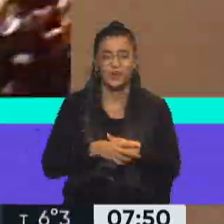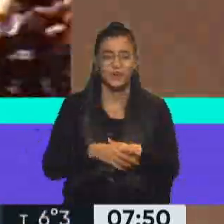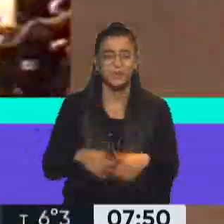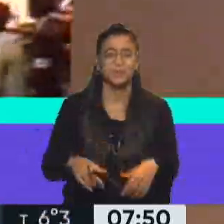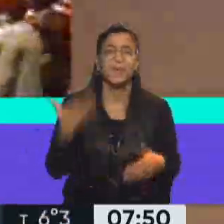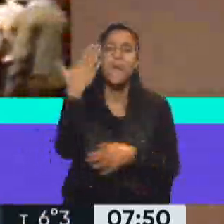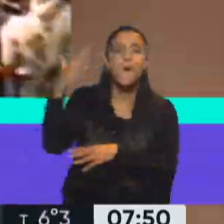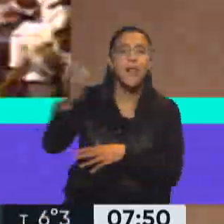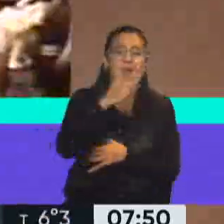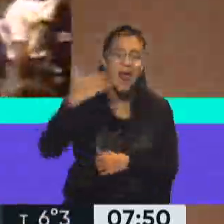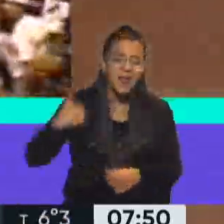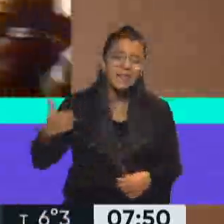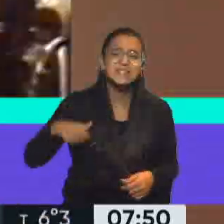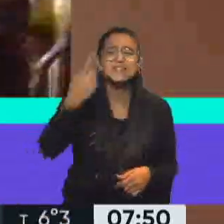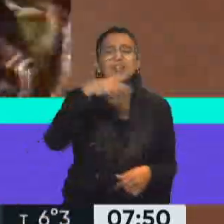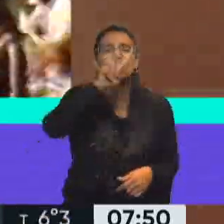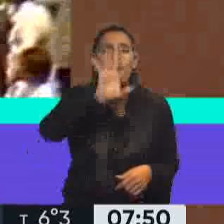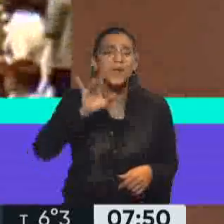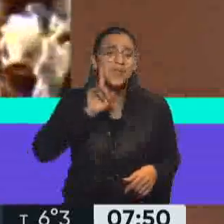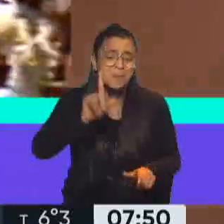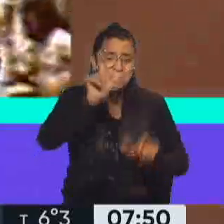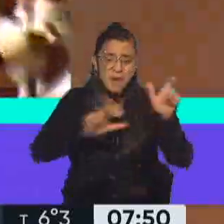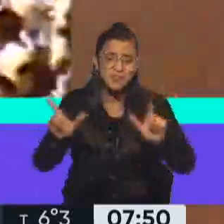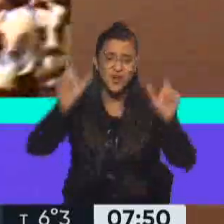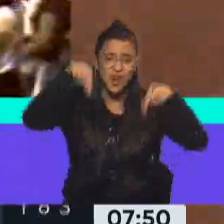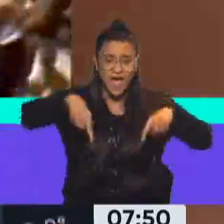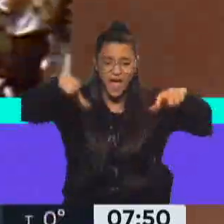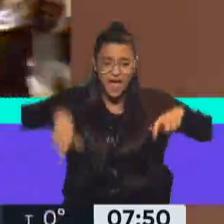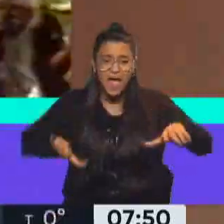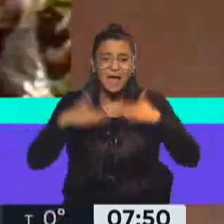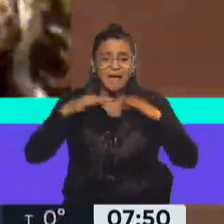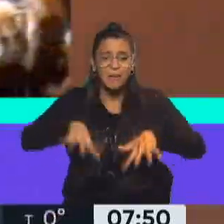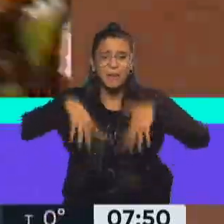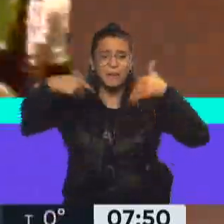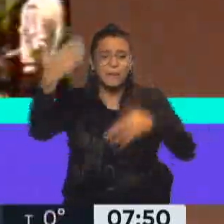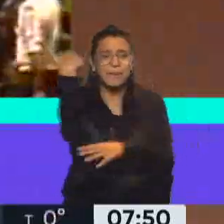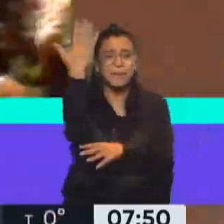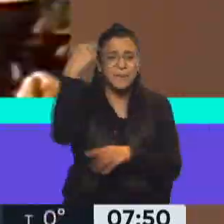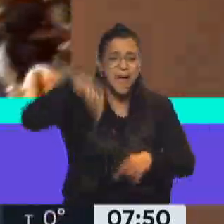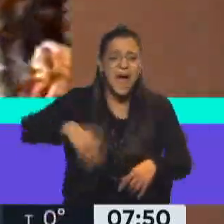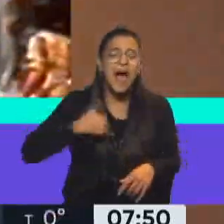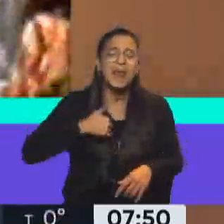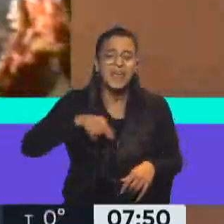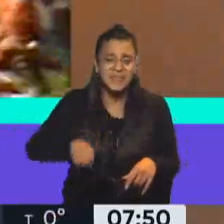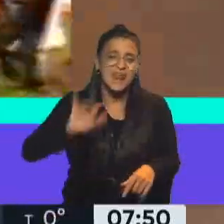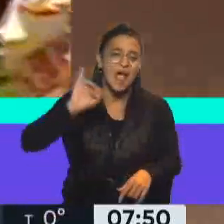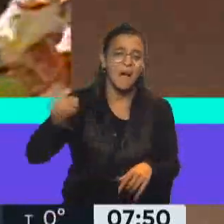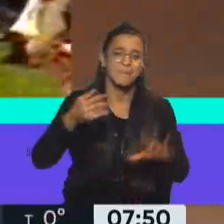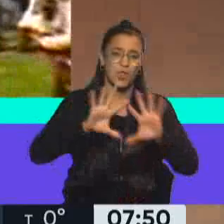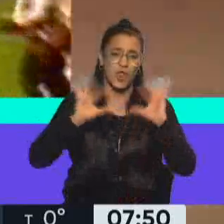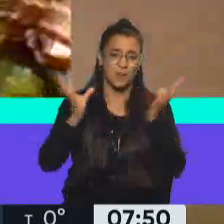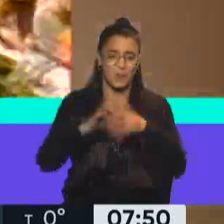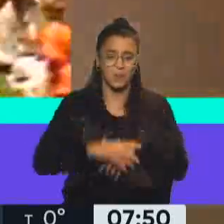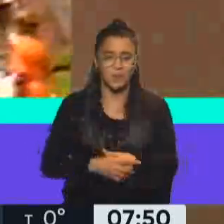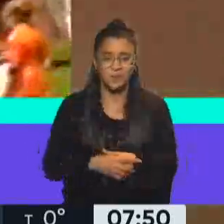banderas argentinas 120.000 personas en el estadio reclamando ahora a este argentina campeón del mundo